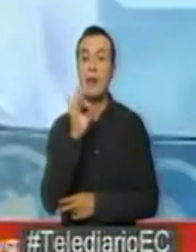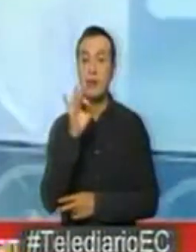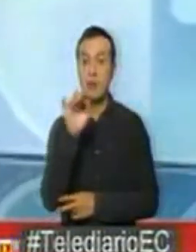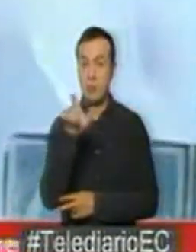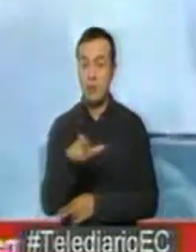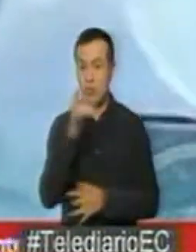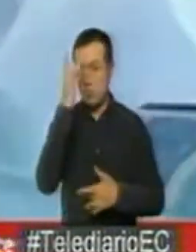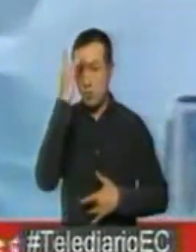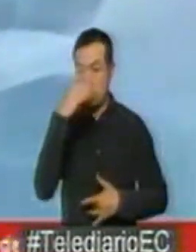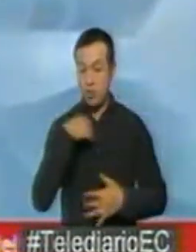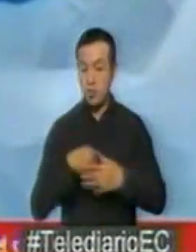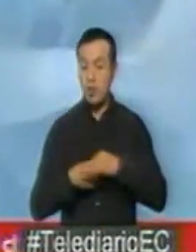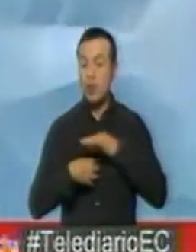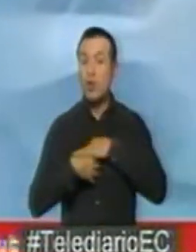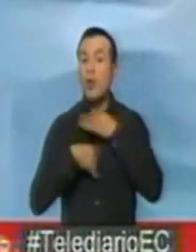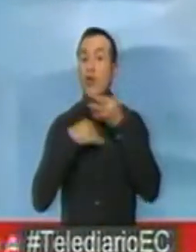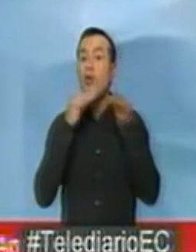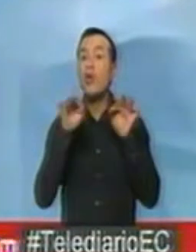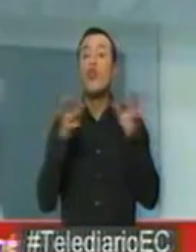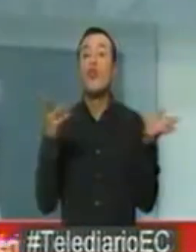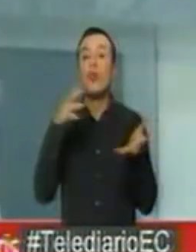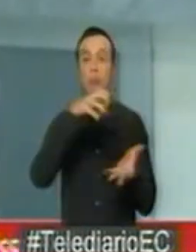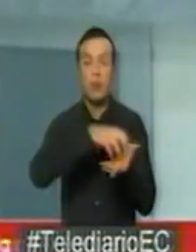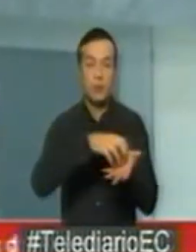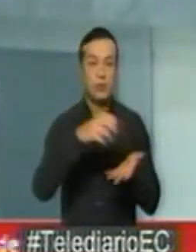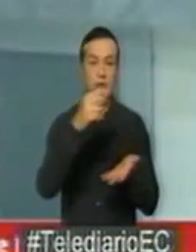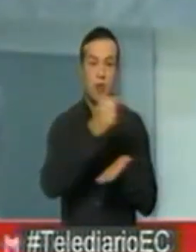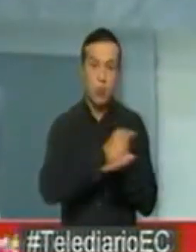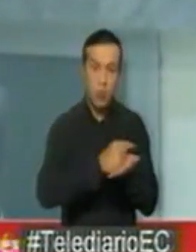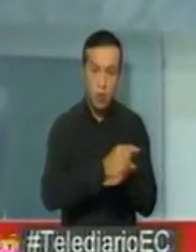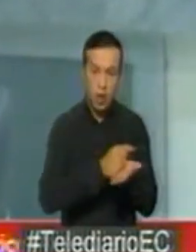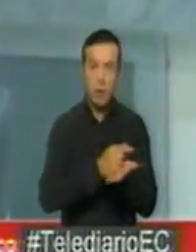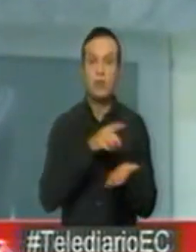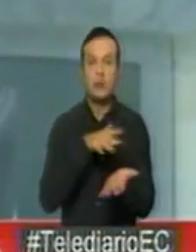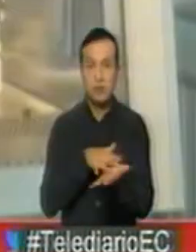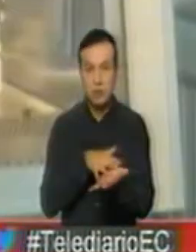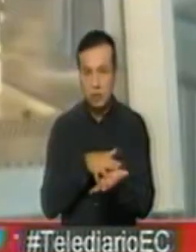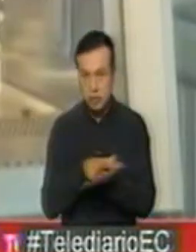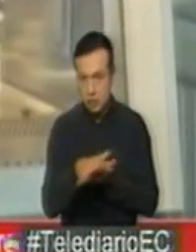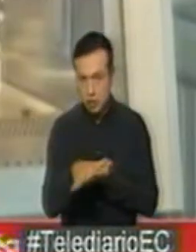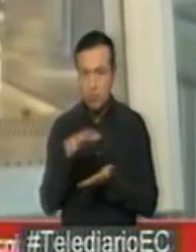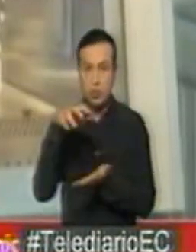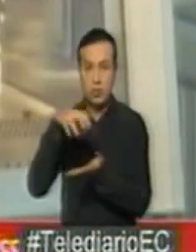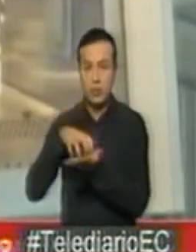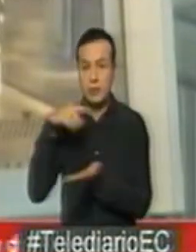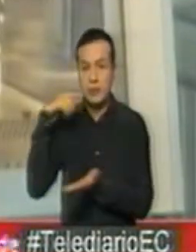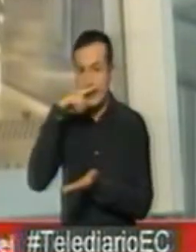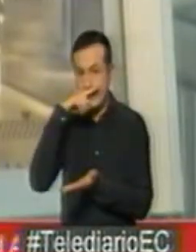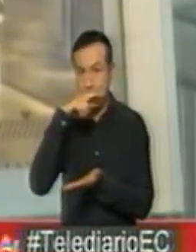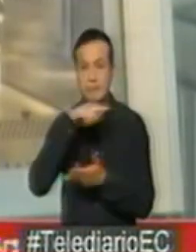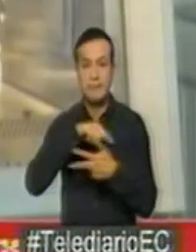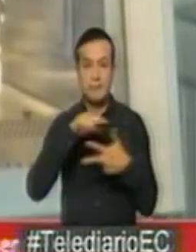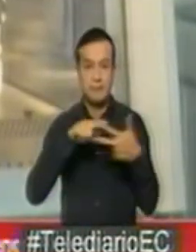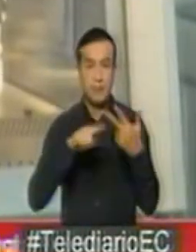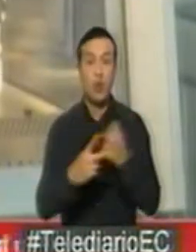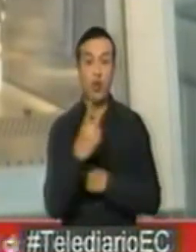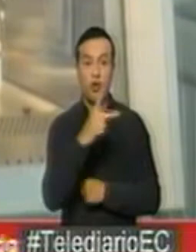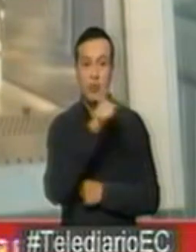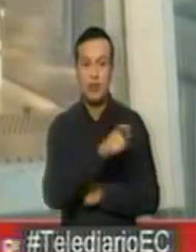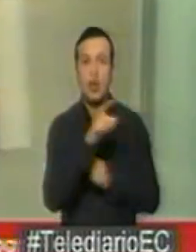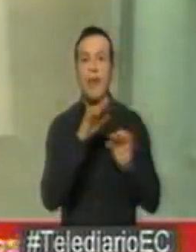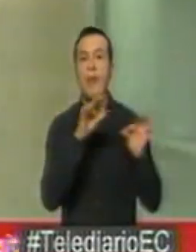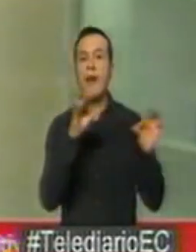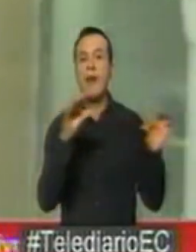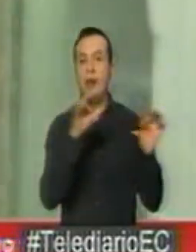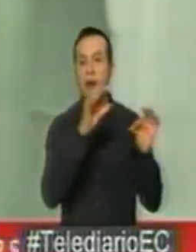COVID-19 se registran en las provincias de Guayas, Los Ríos y Sucumbíos. Dos de ellos se mantienen ingresados en diferentes casas